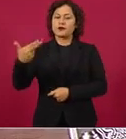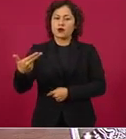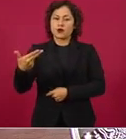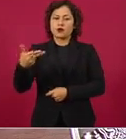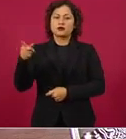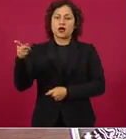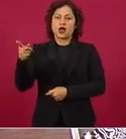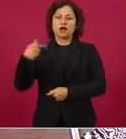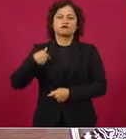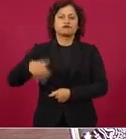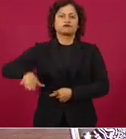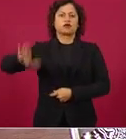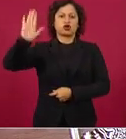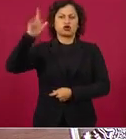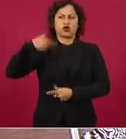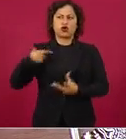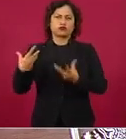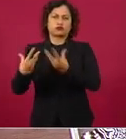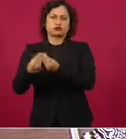Fox.